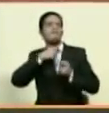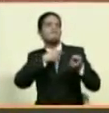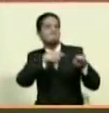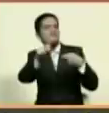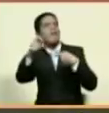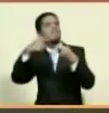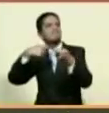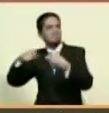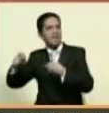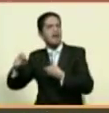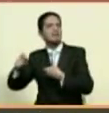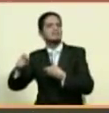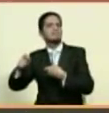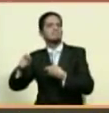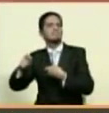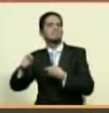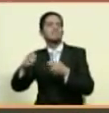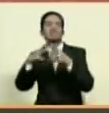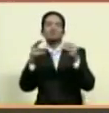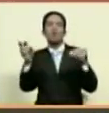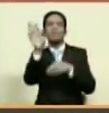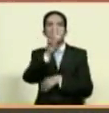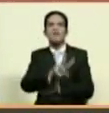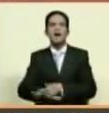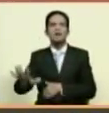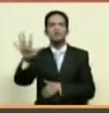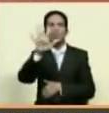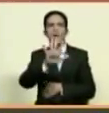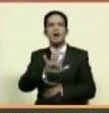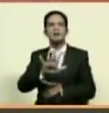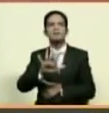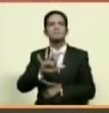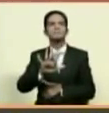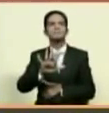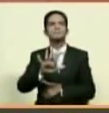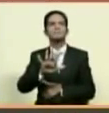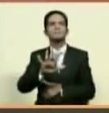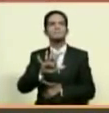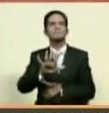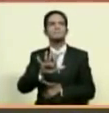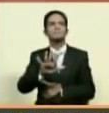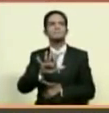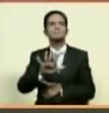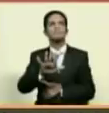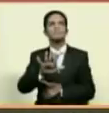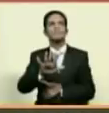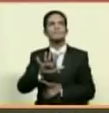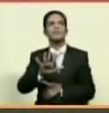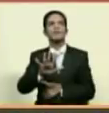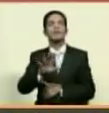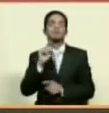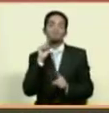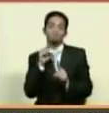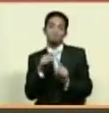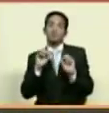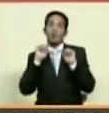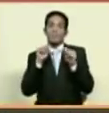satisfacer la demanda nacional, inclusive para iniciar